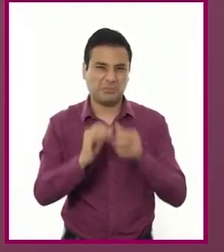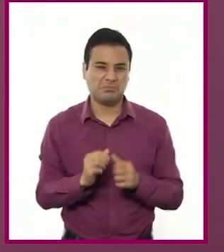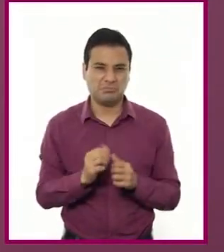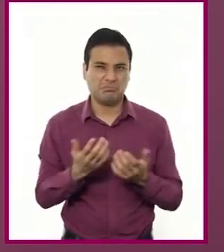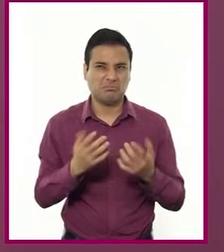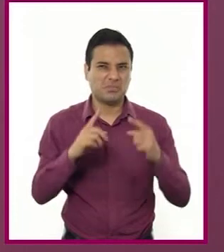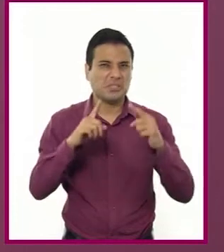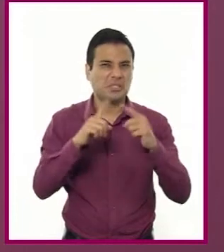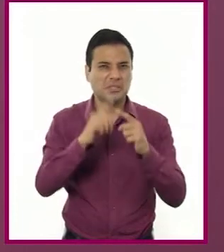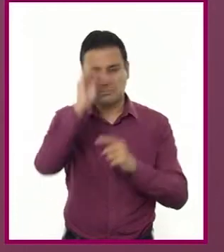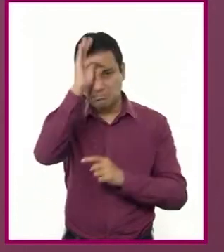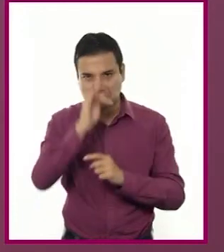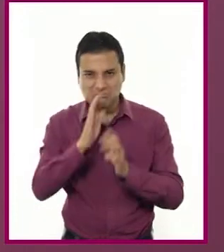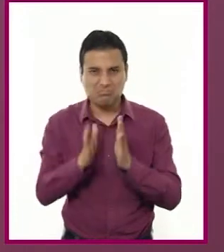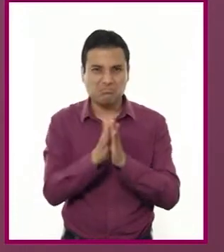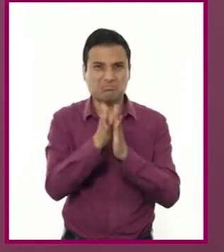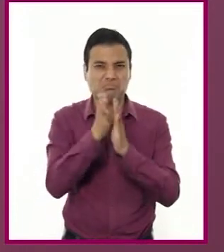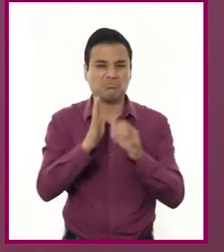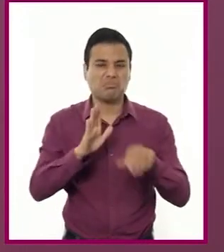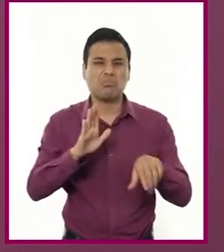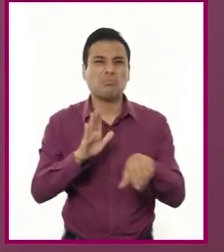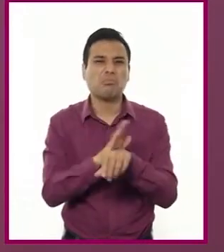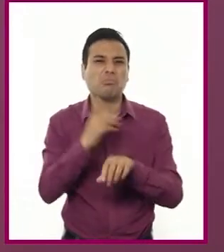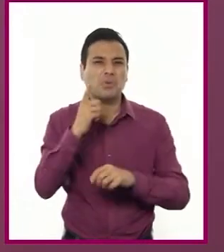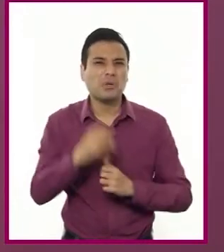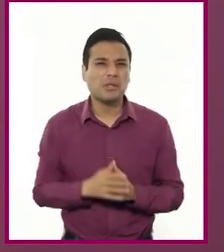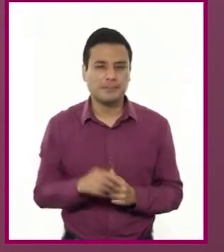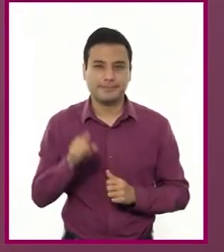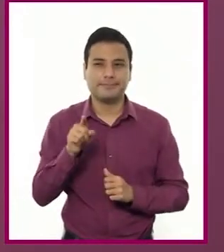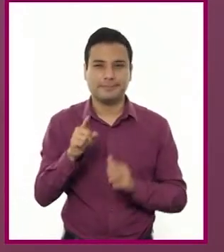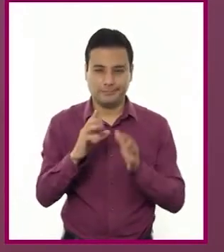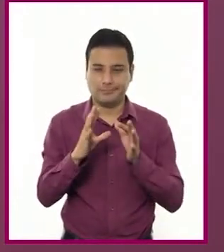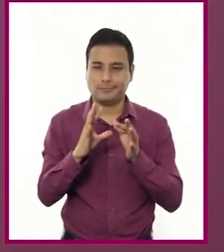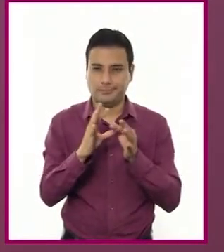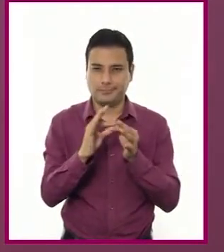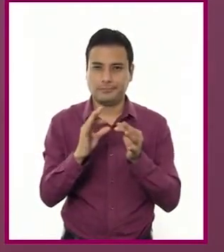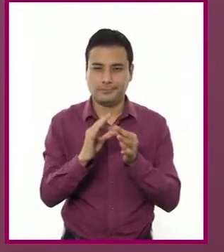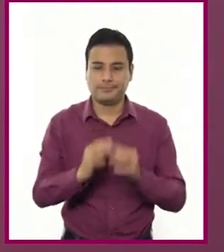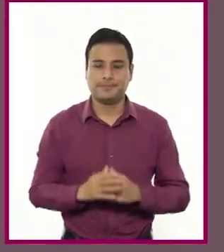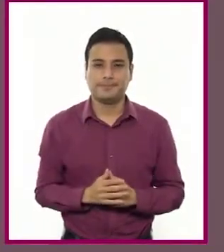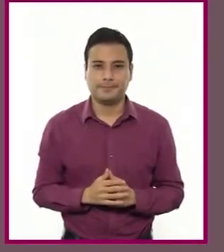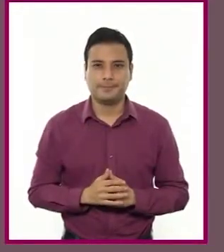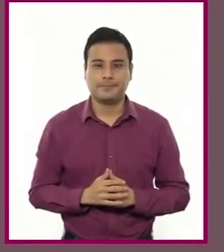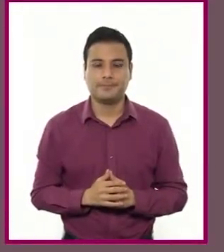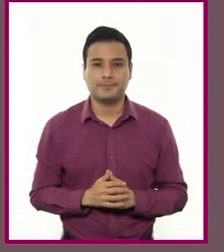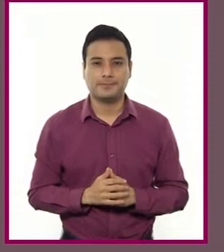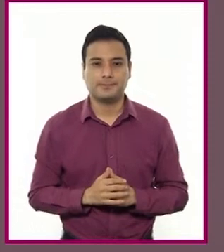construcción de templos y ermitas en los poblados de naturales en la Nueva España.